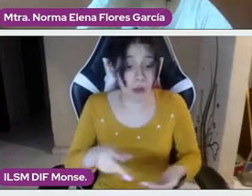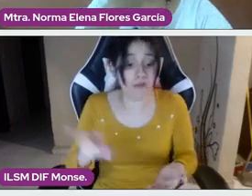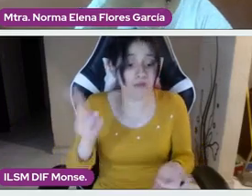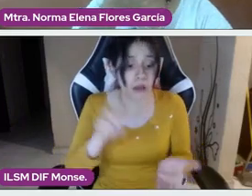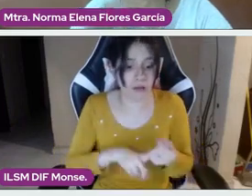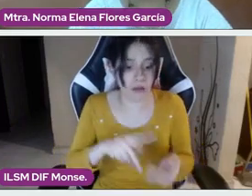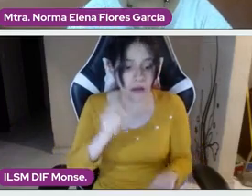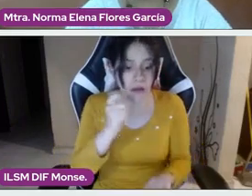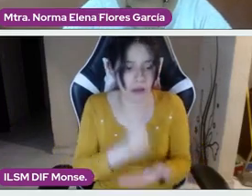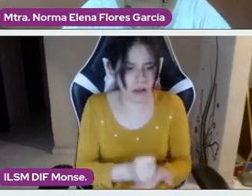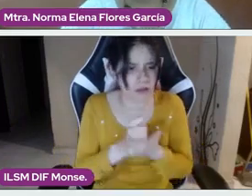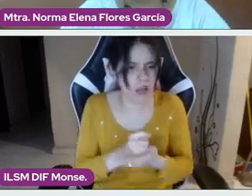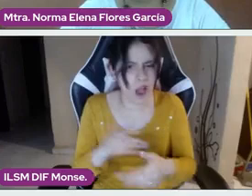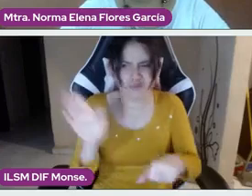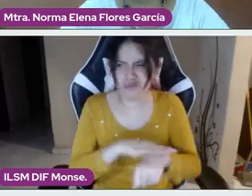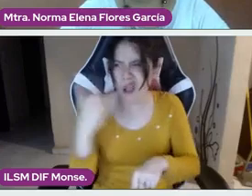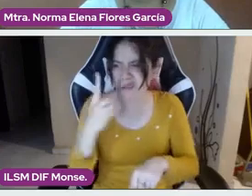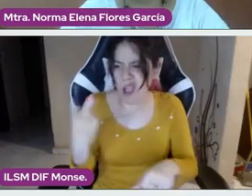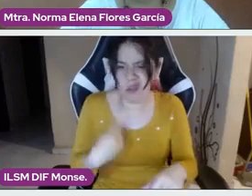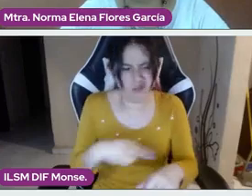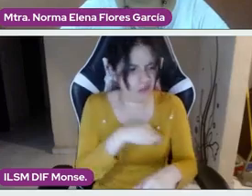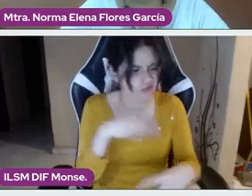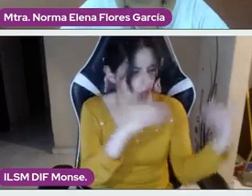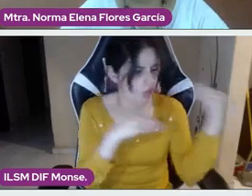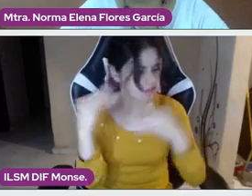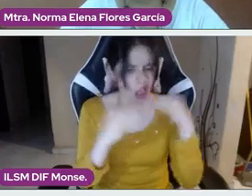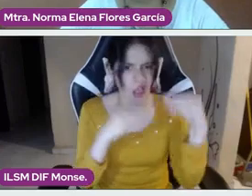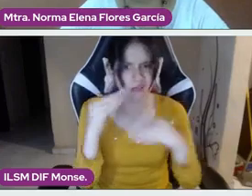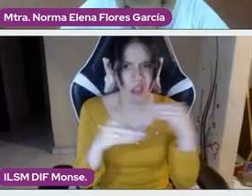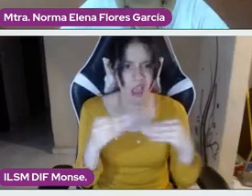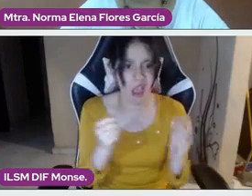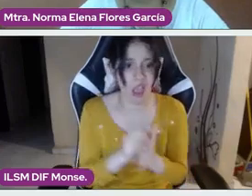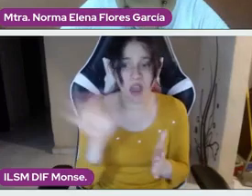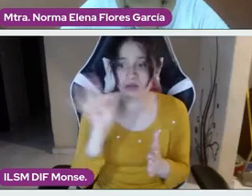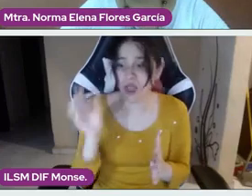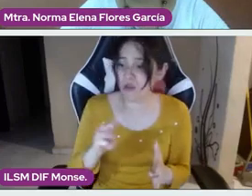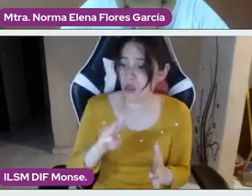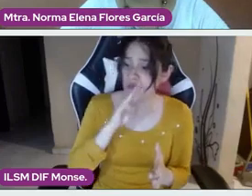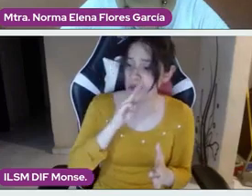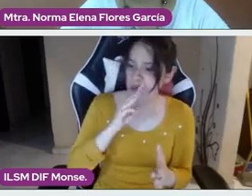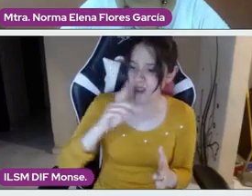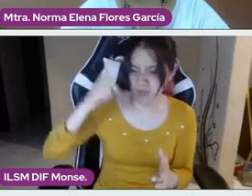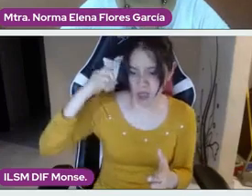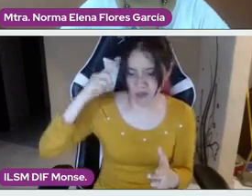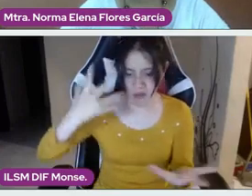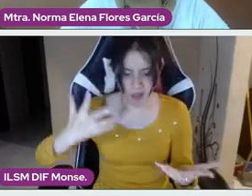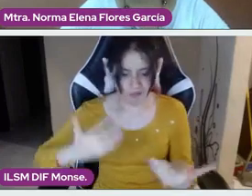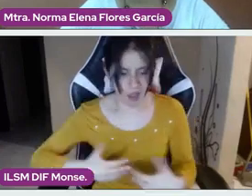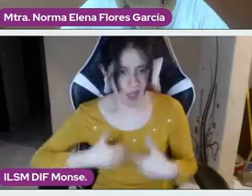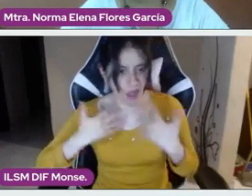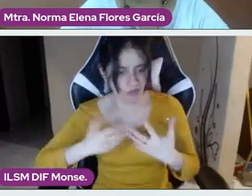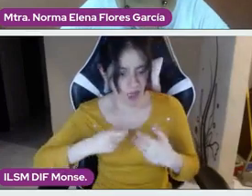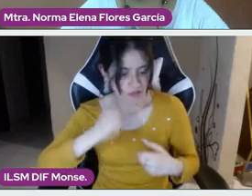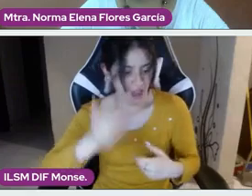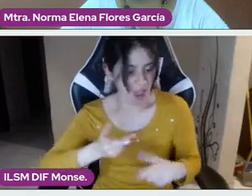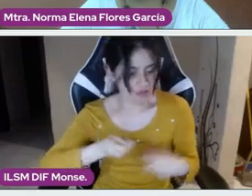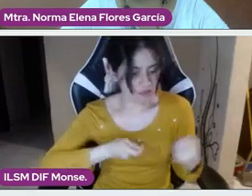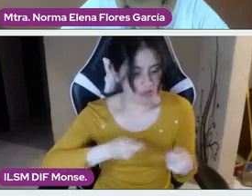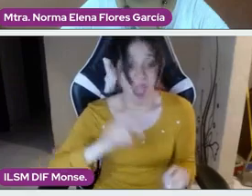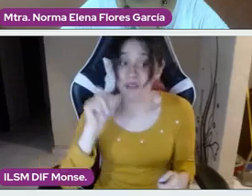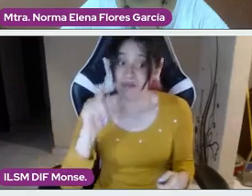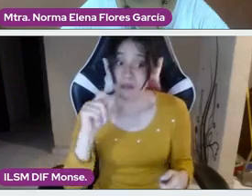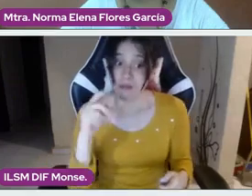mi hijo, no? Y resulta que la mamá tiene un carácter dominante y el hijo tiene un carácter dominante y ya están en constante